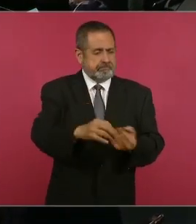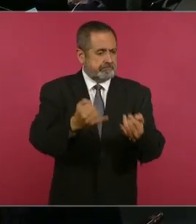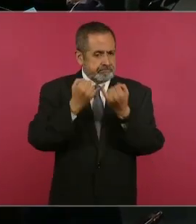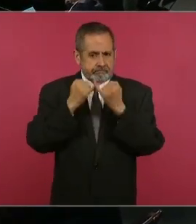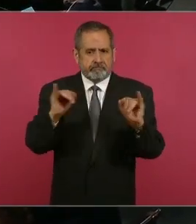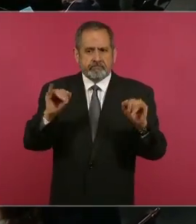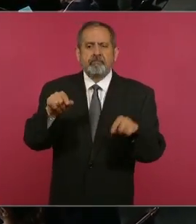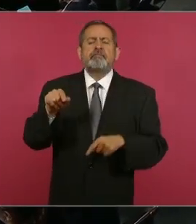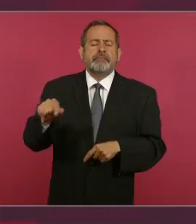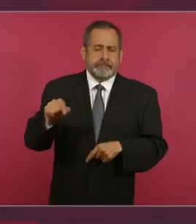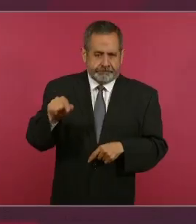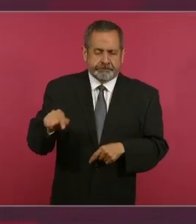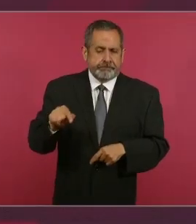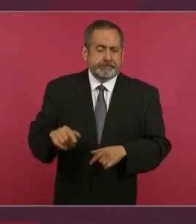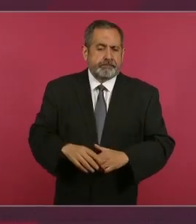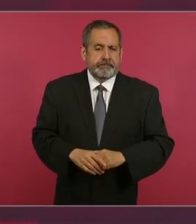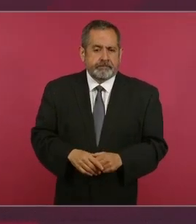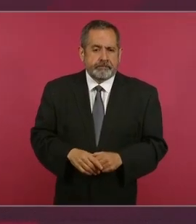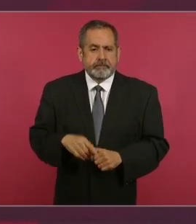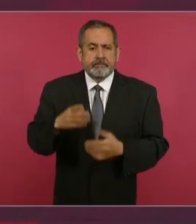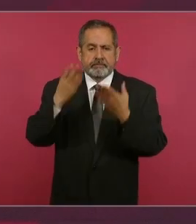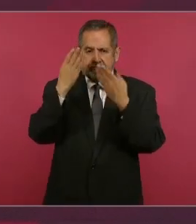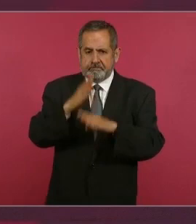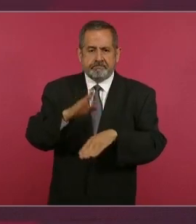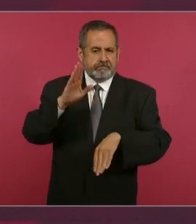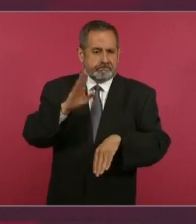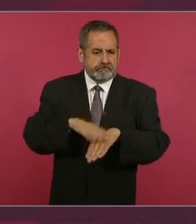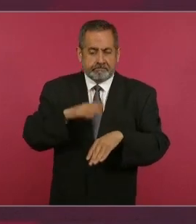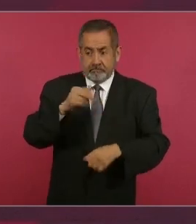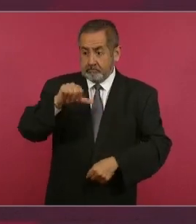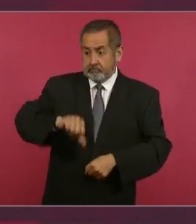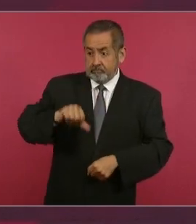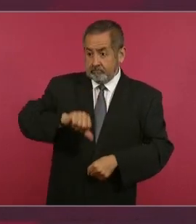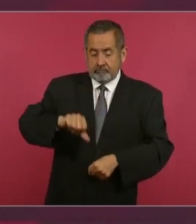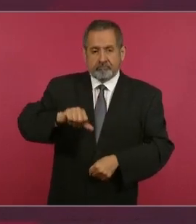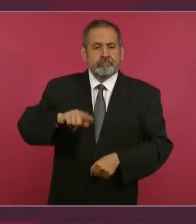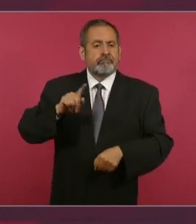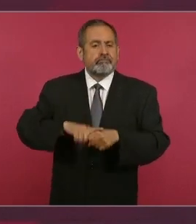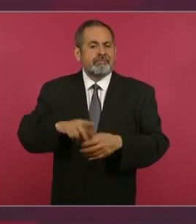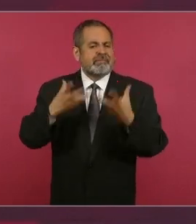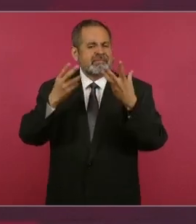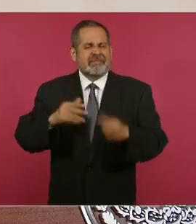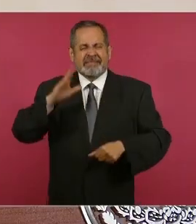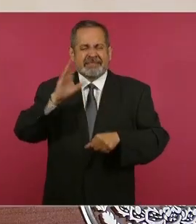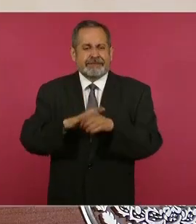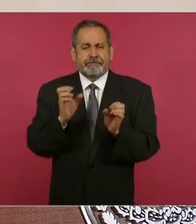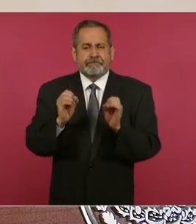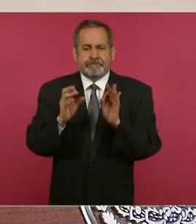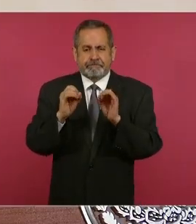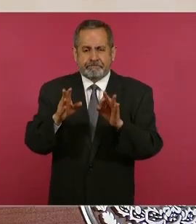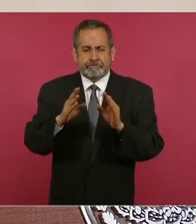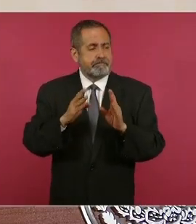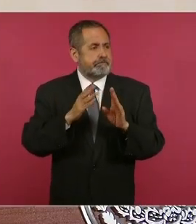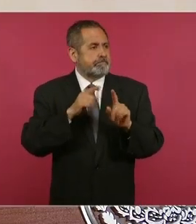del Banco del Bienestar. Es el banco hoy con más sucursales en el país.